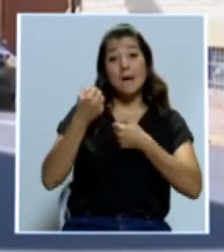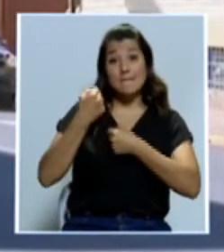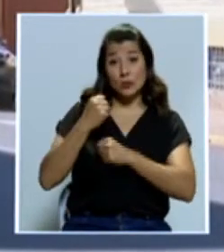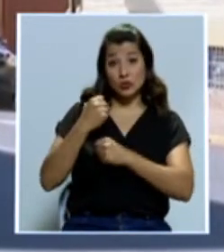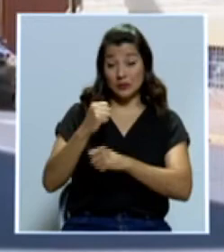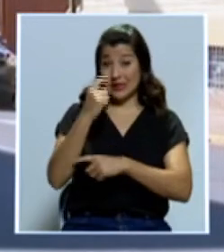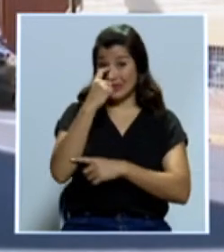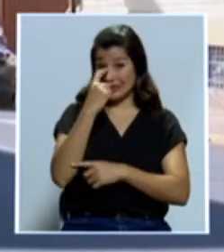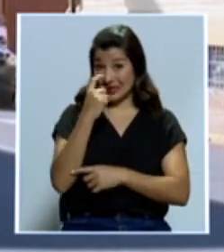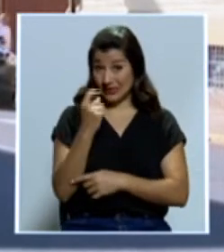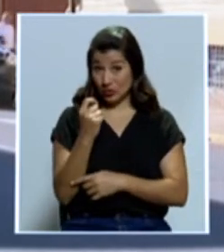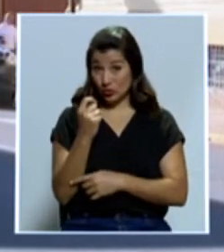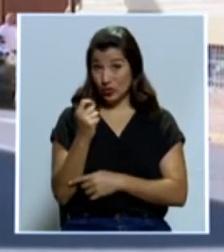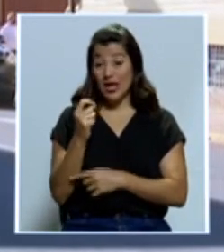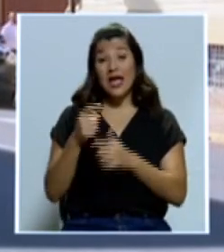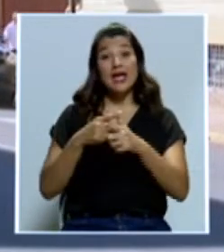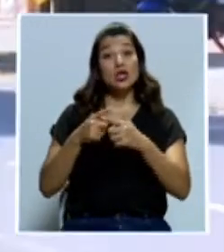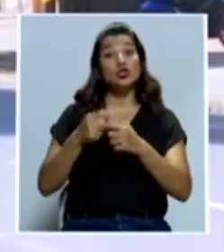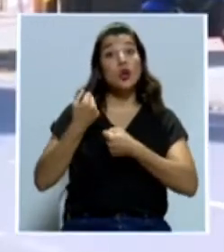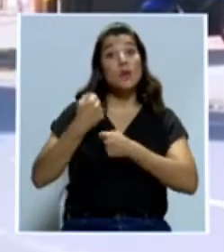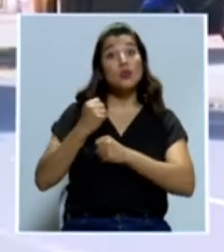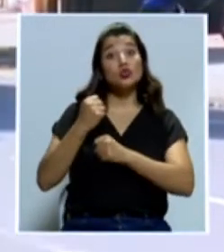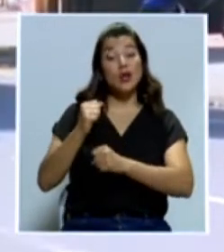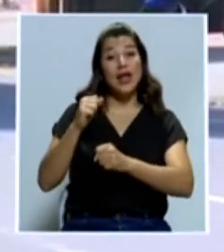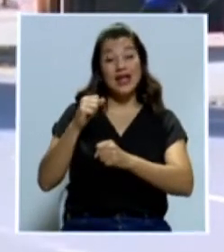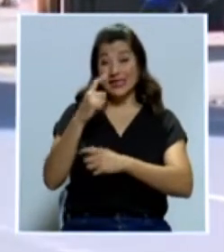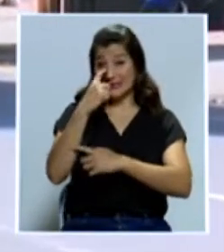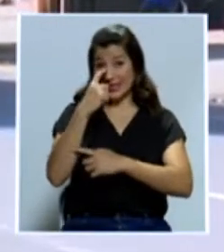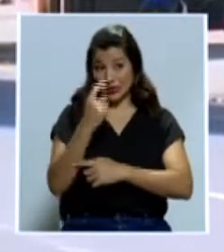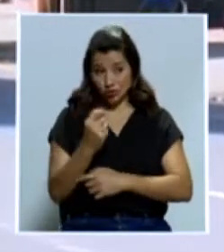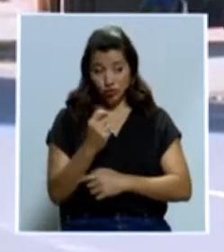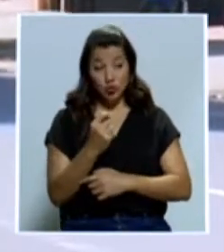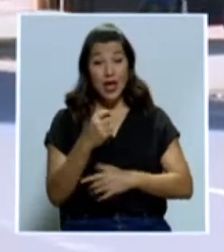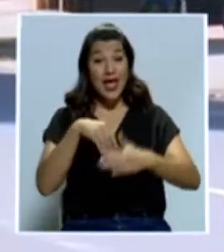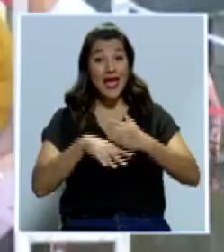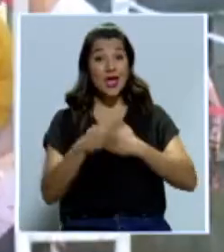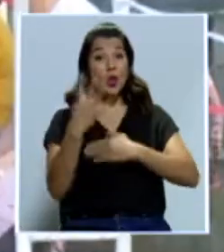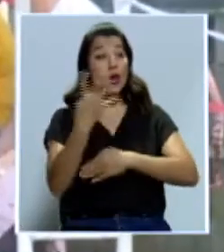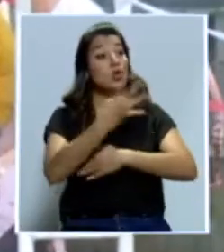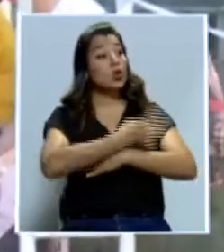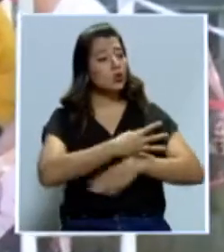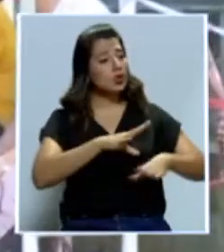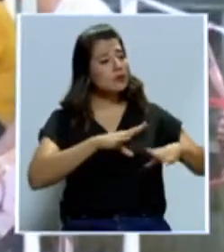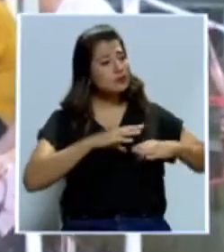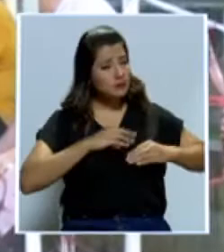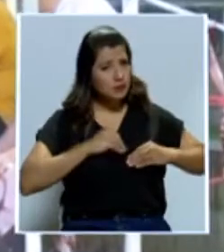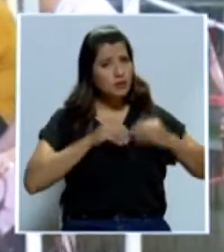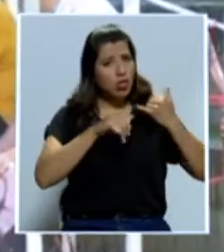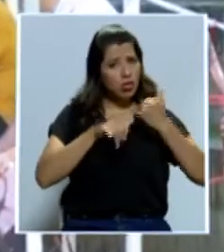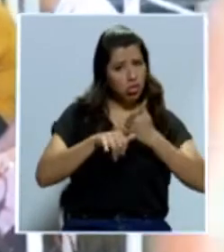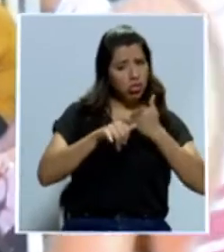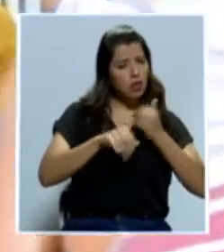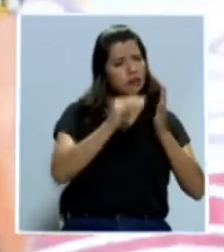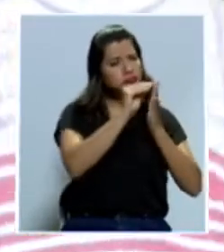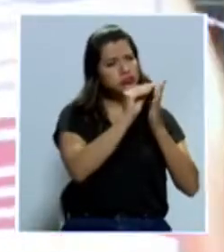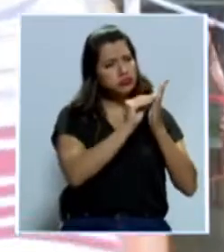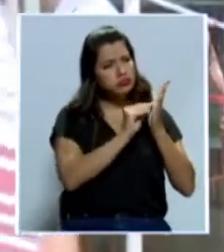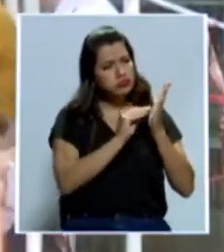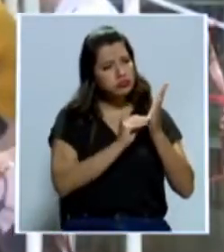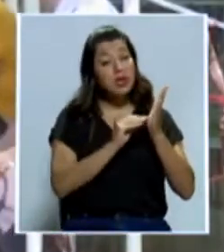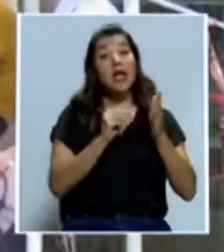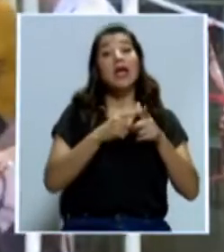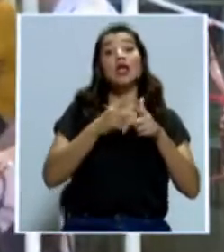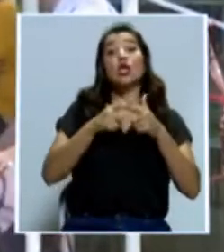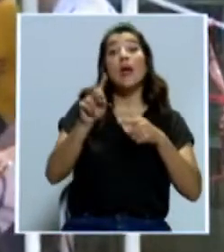Escazú, quienes en 4 días recibieron las quejas, mismas que las plantearon mediante una denuncia formal el viernes